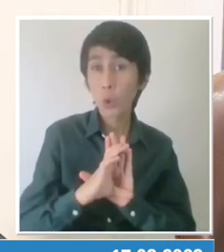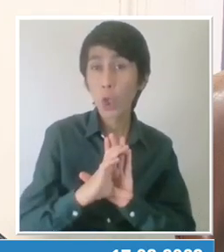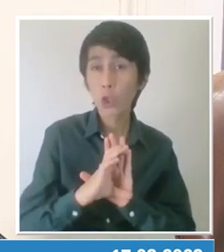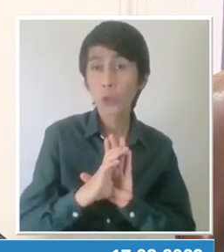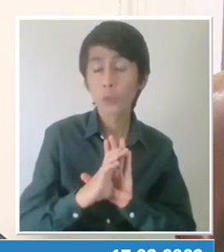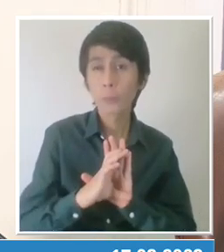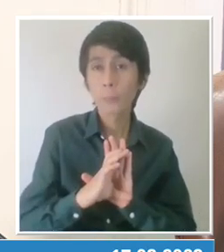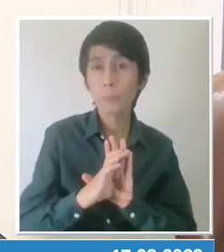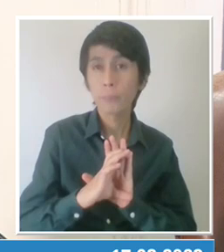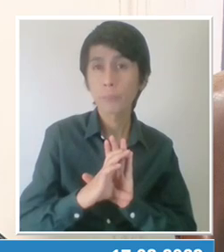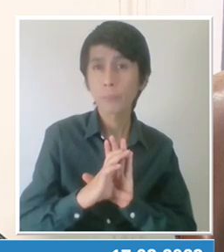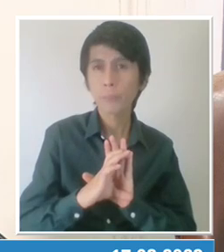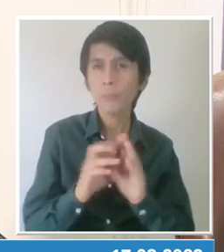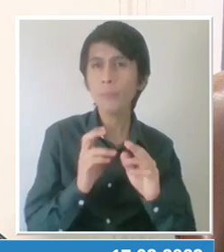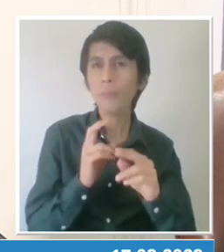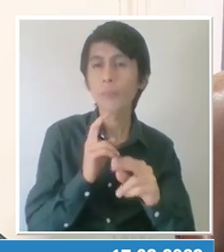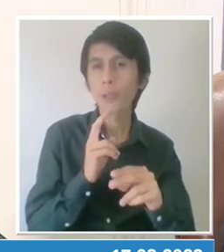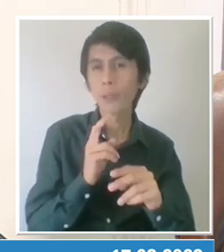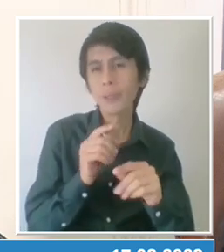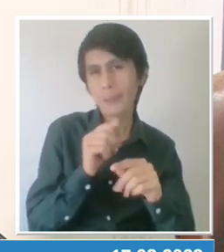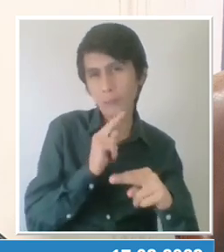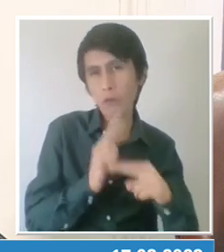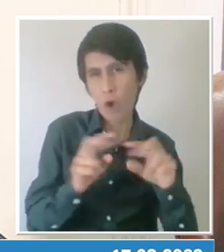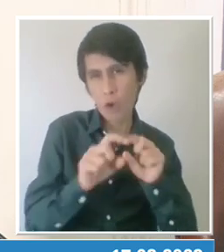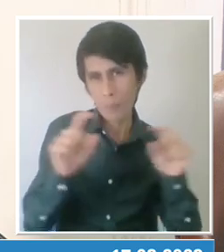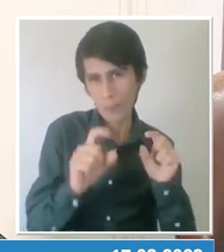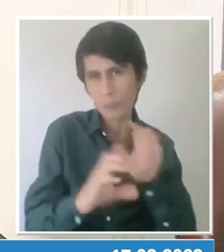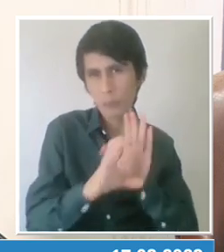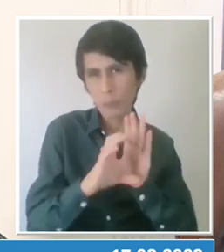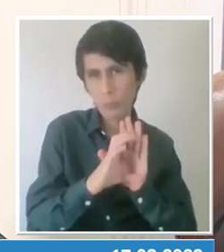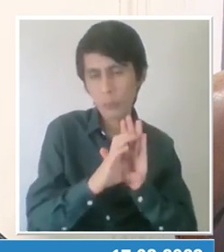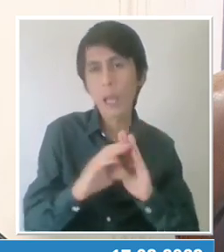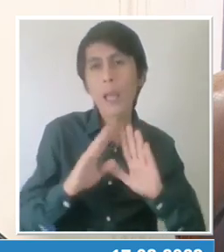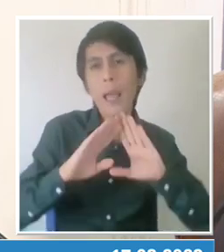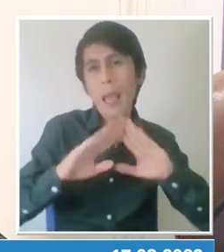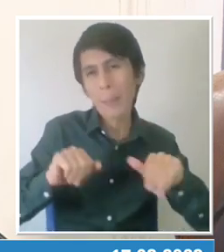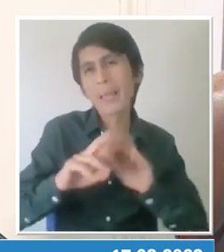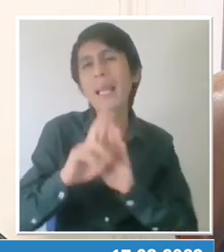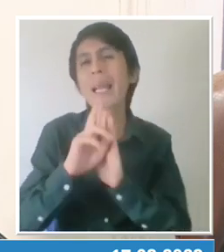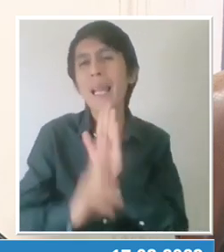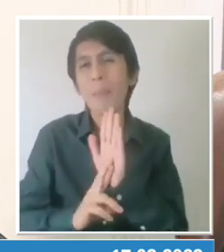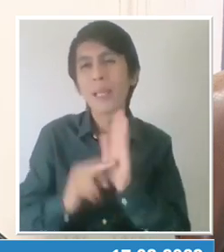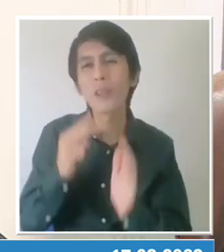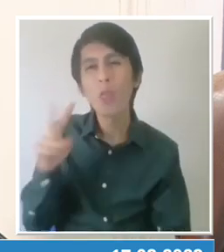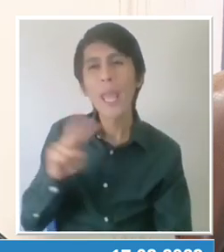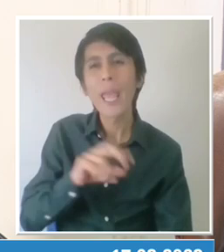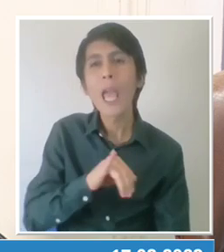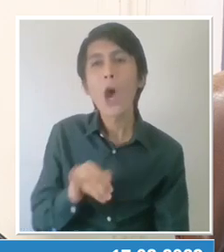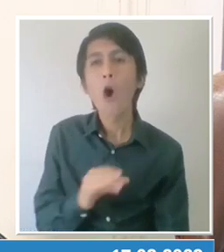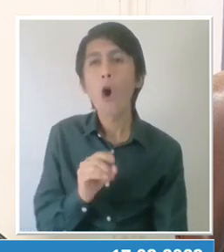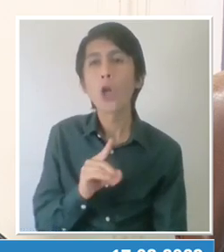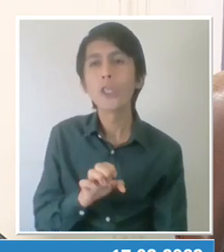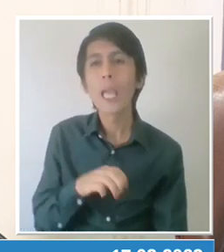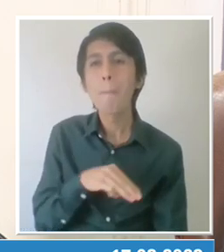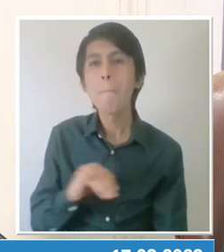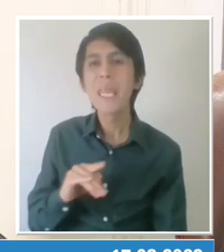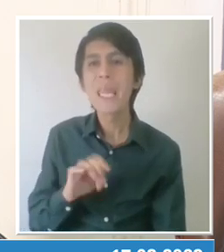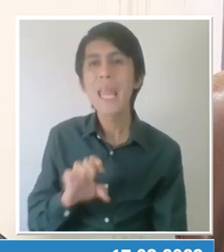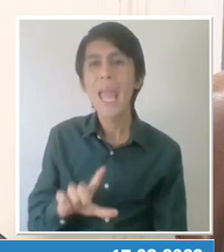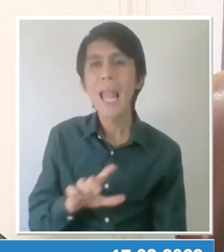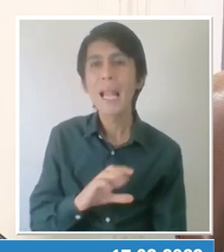con el nombre de tal, más allá del reglamento de José Miguel Carrera, o de los textos fundamentales de las